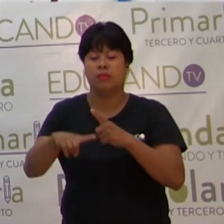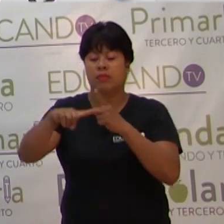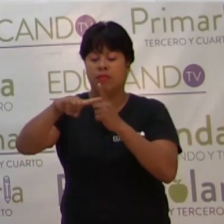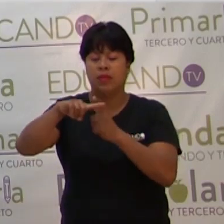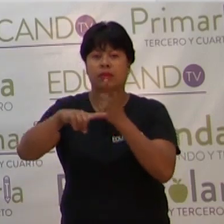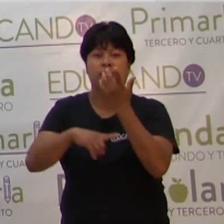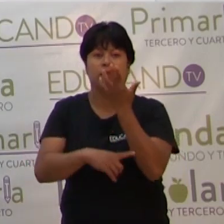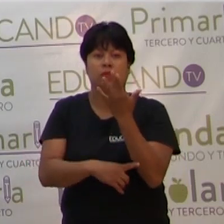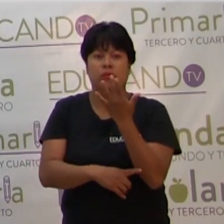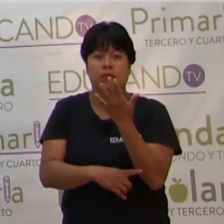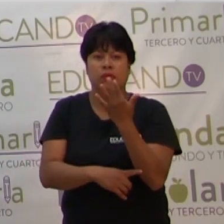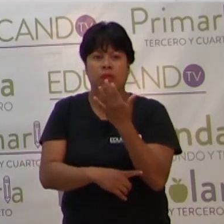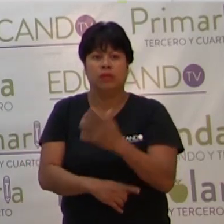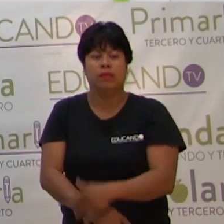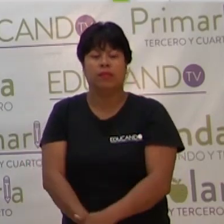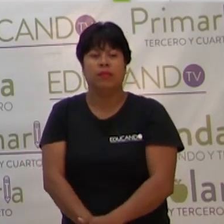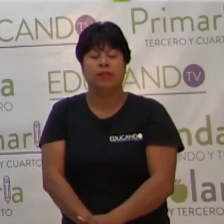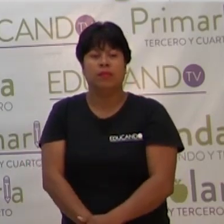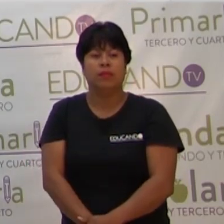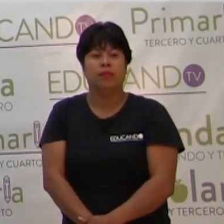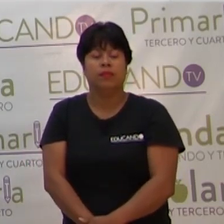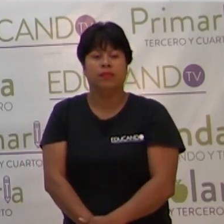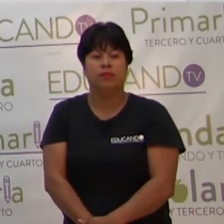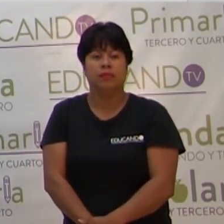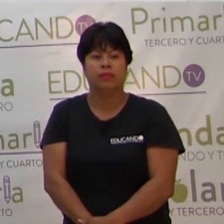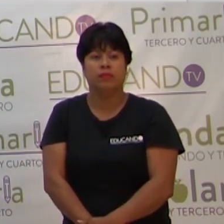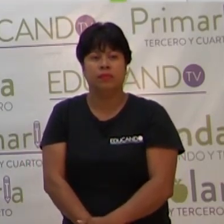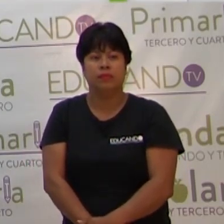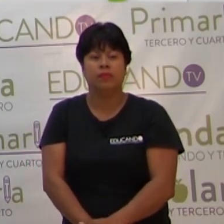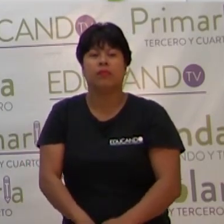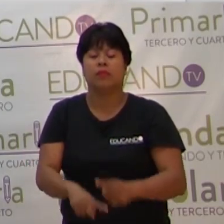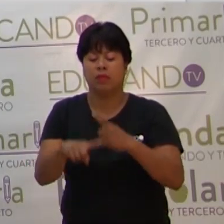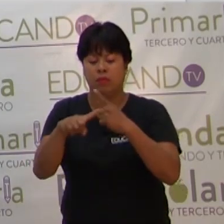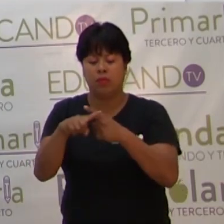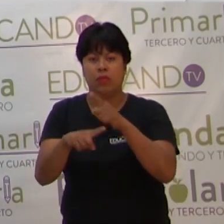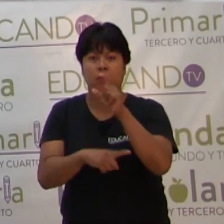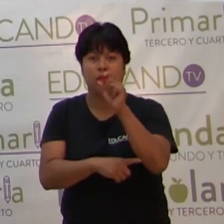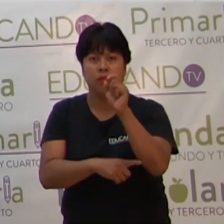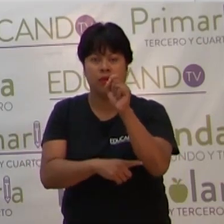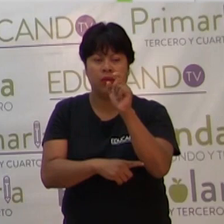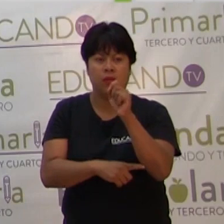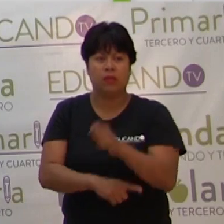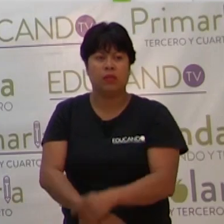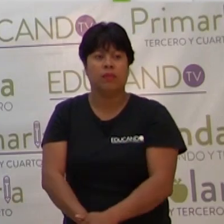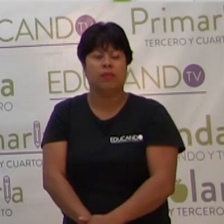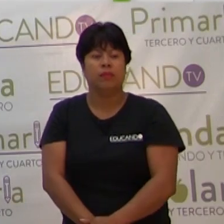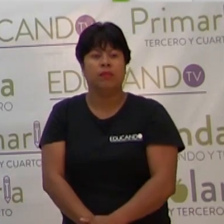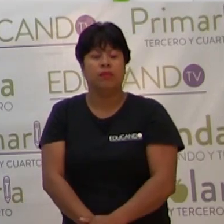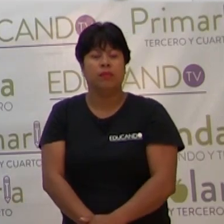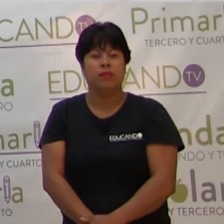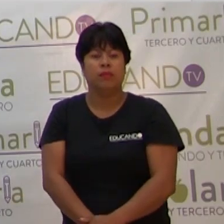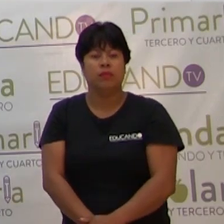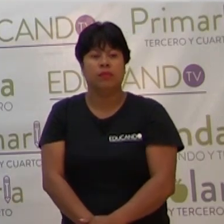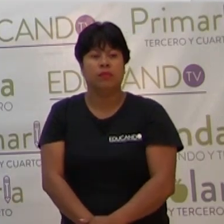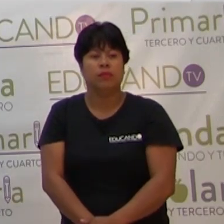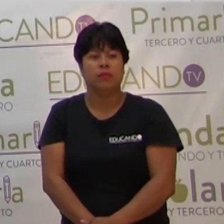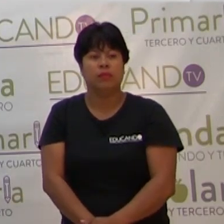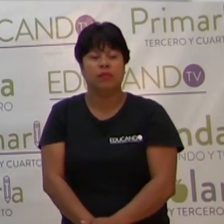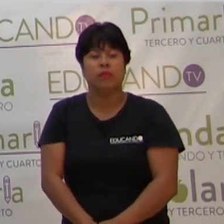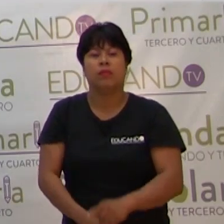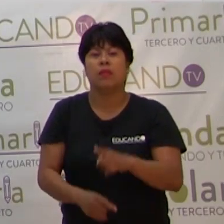50 más 50. Multiplica por 20. Por 20.